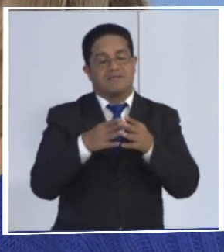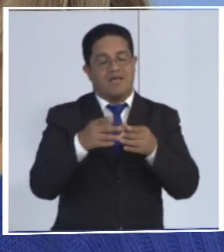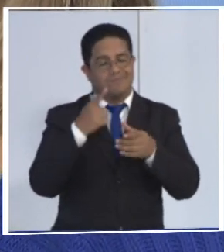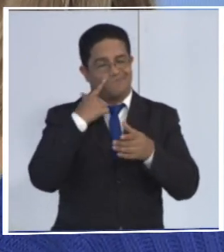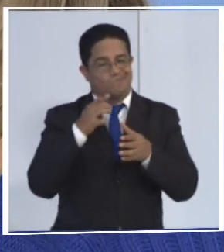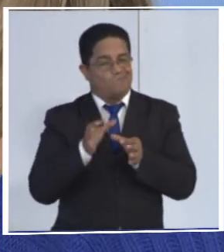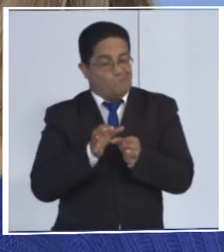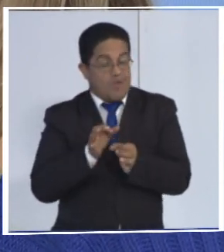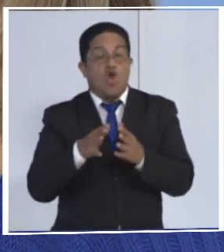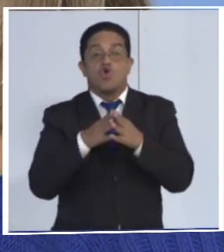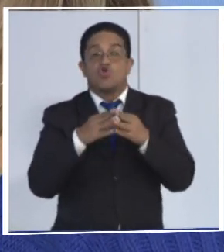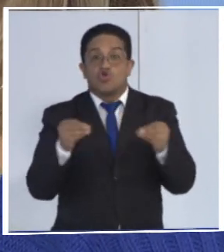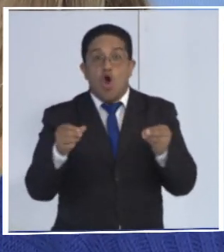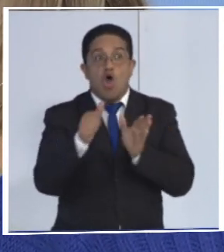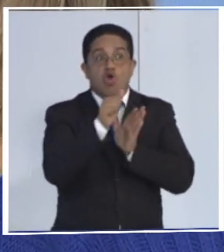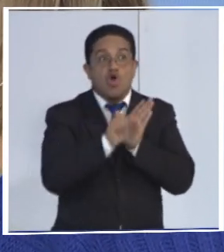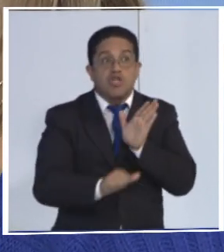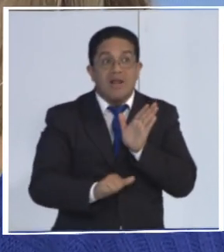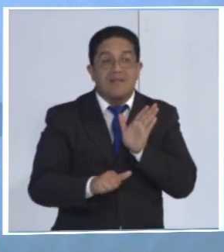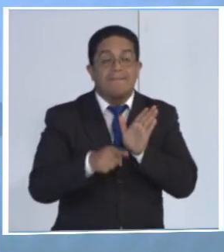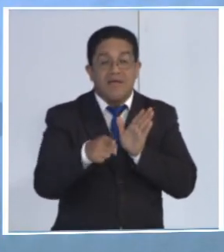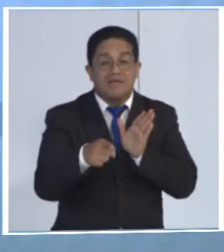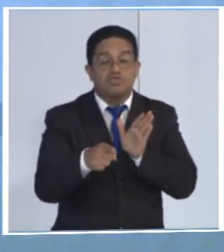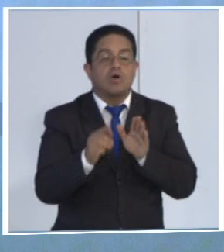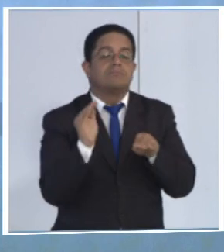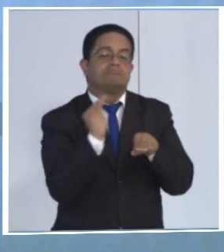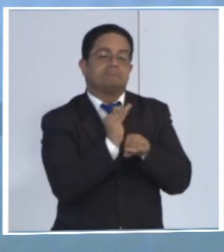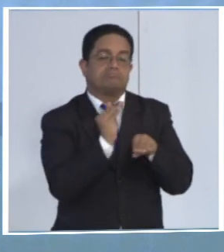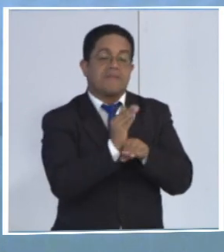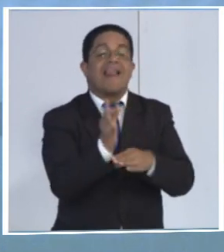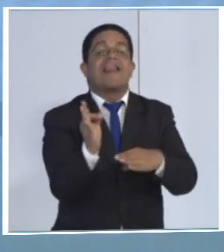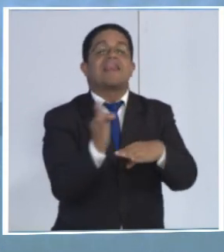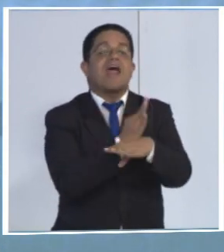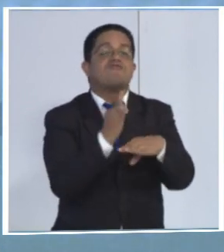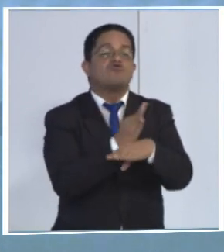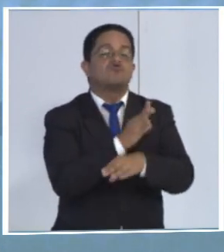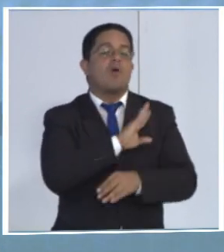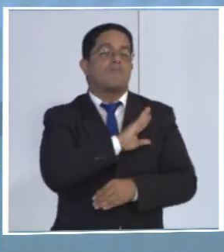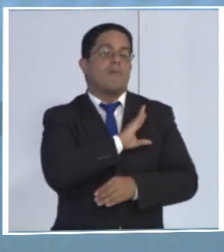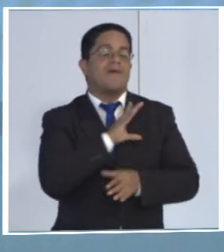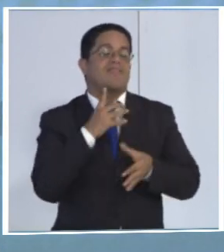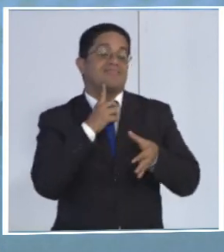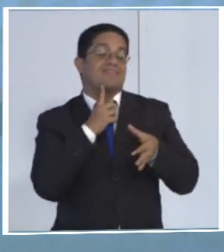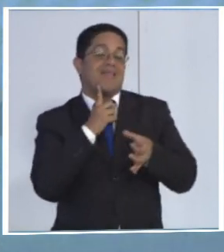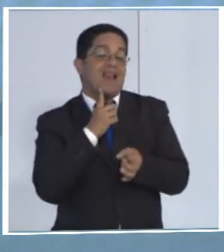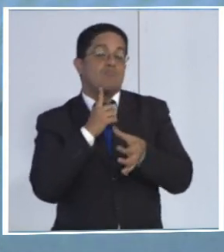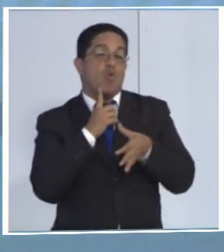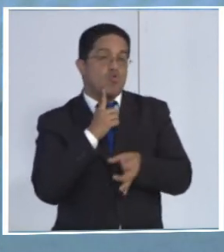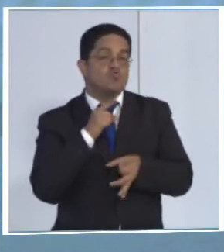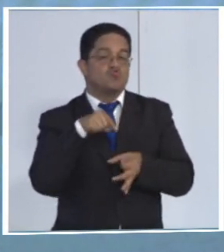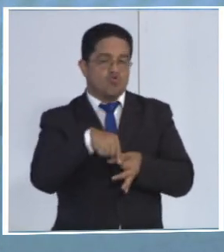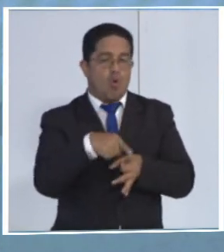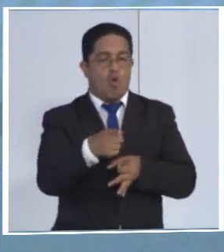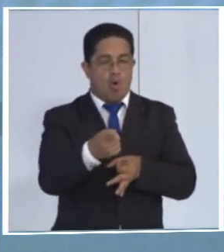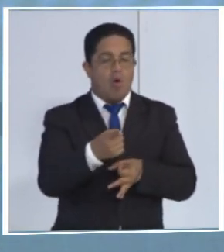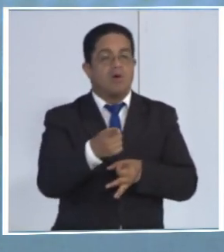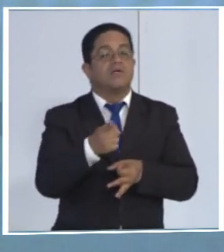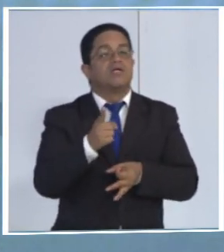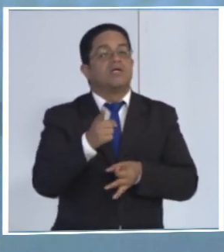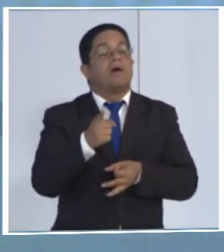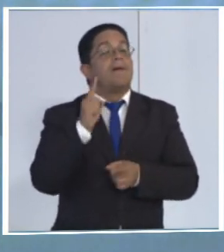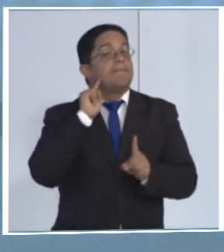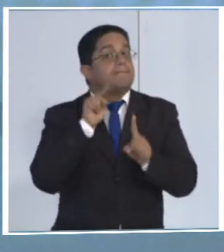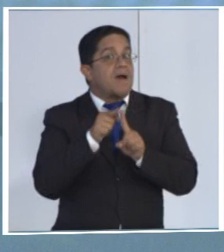quirúrgico que vayamos a hacer va destinado a preservar la función de esos músculos que deben estar indemnes para garantizar